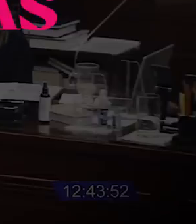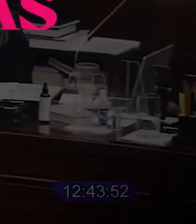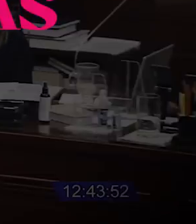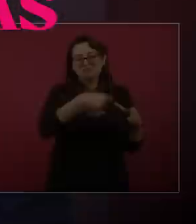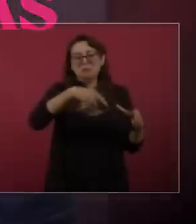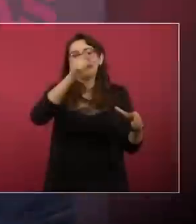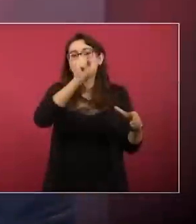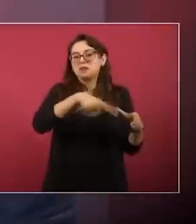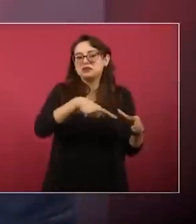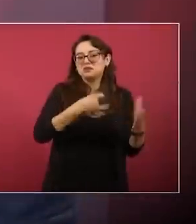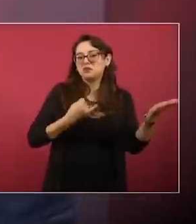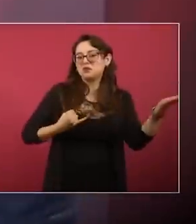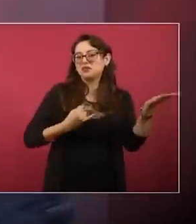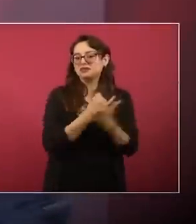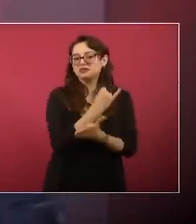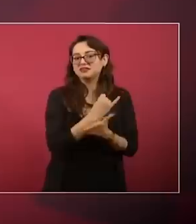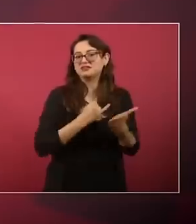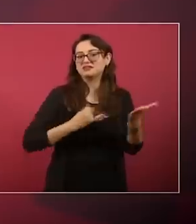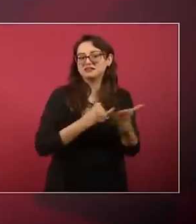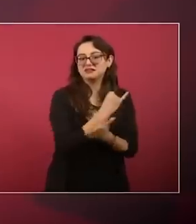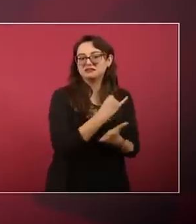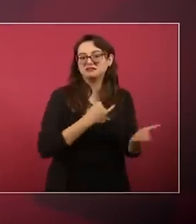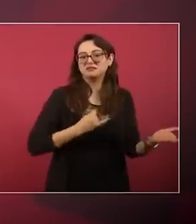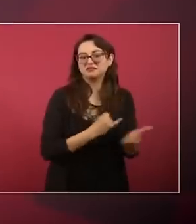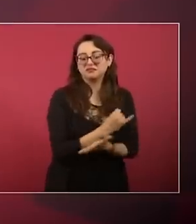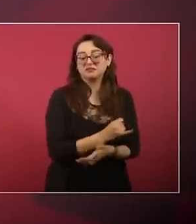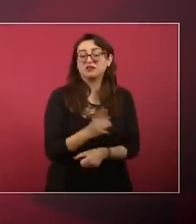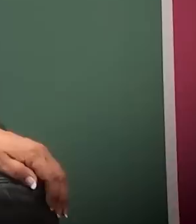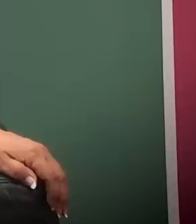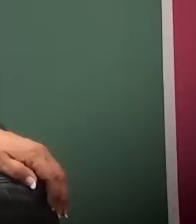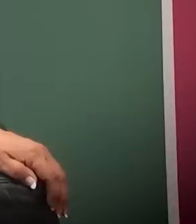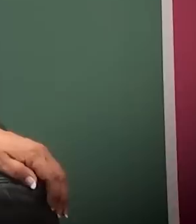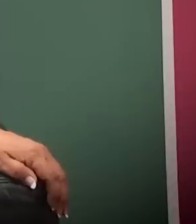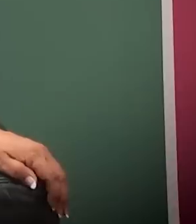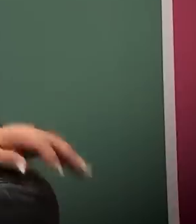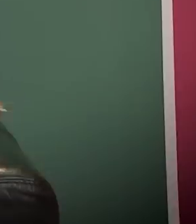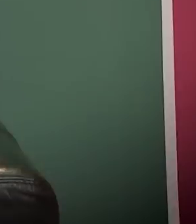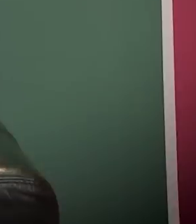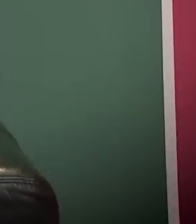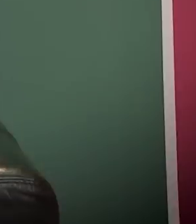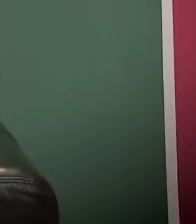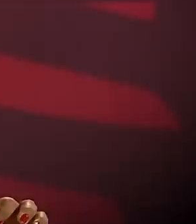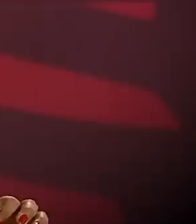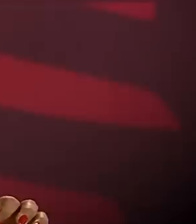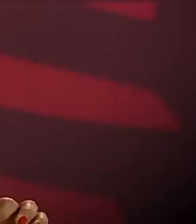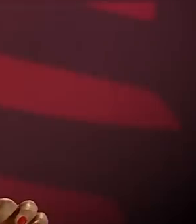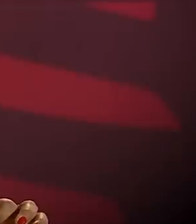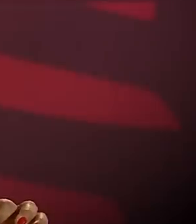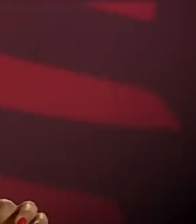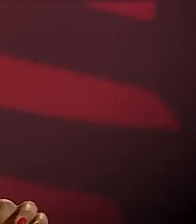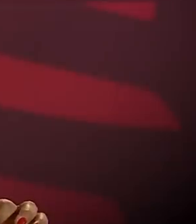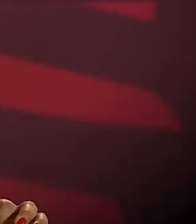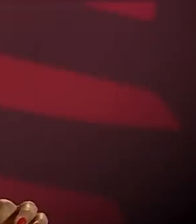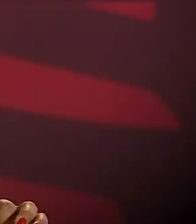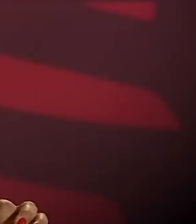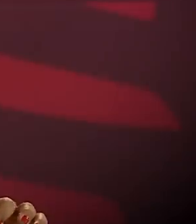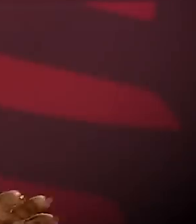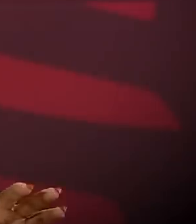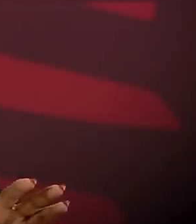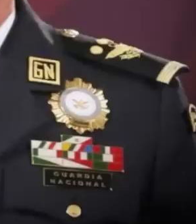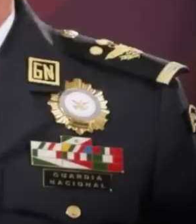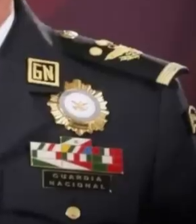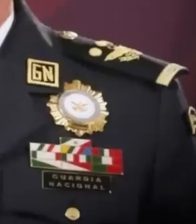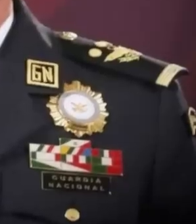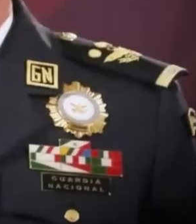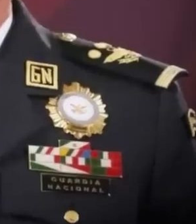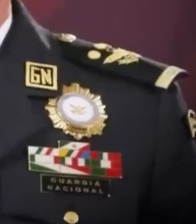ordenando al mismo tiempo a la secretaria de seguridad pública Rosa Isela Rodríguez que asumiera el mando de la guardia nacional